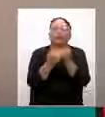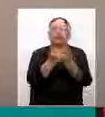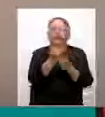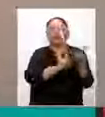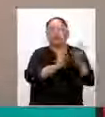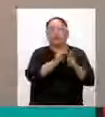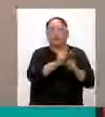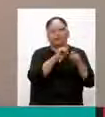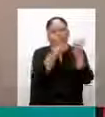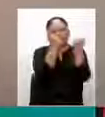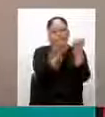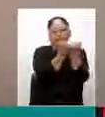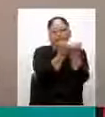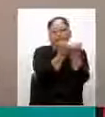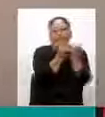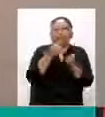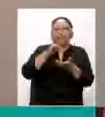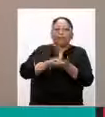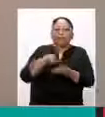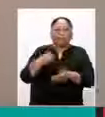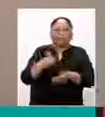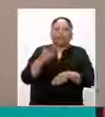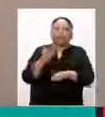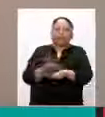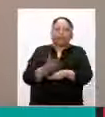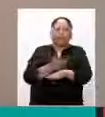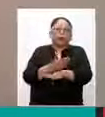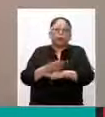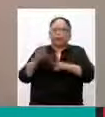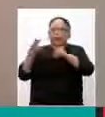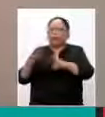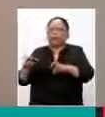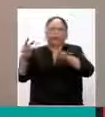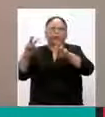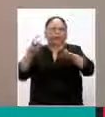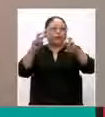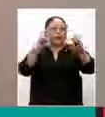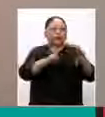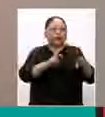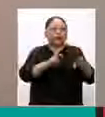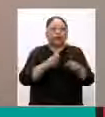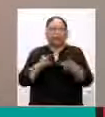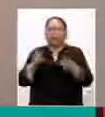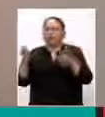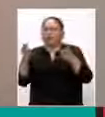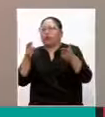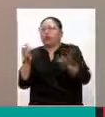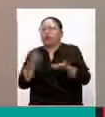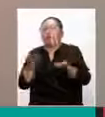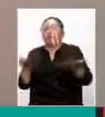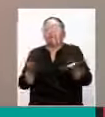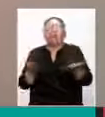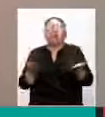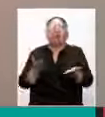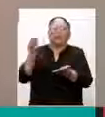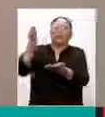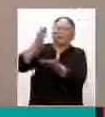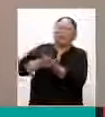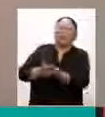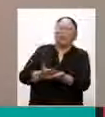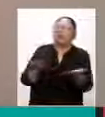eso estamos iniciando nuestros procesos de verificación para ver si efectivamente se está desarrollando, dónde se están desarrollando los